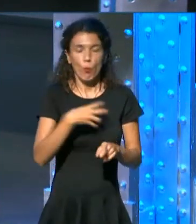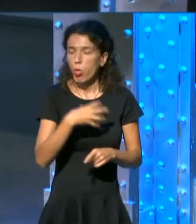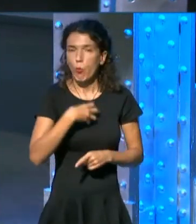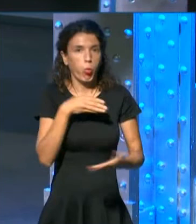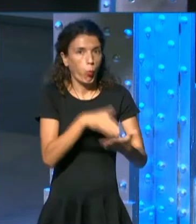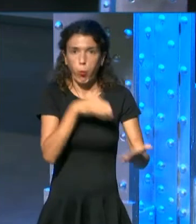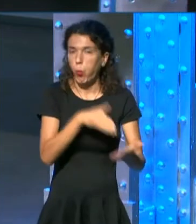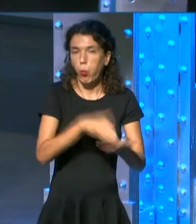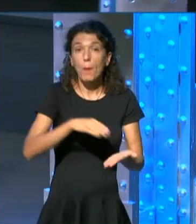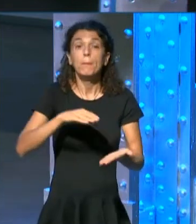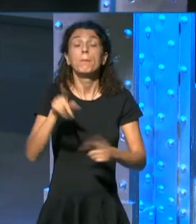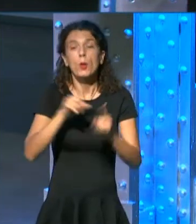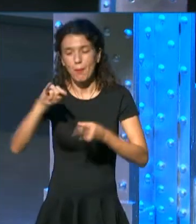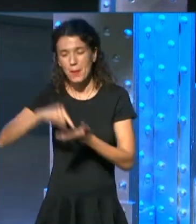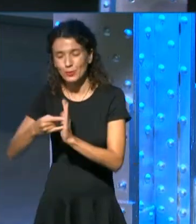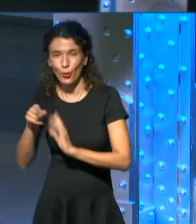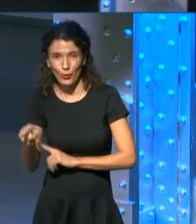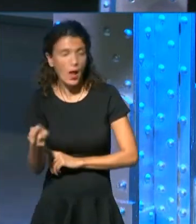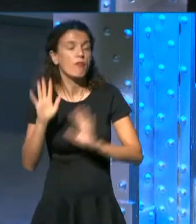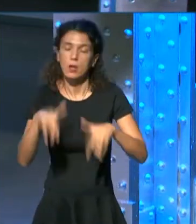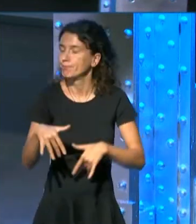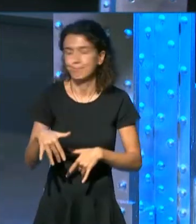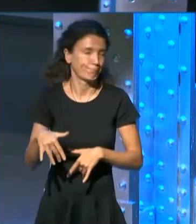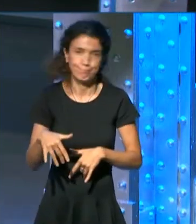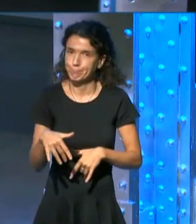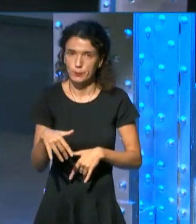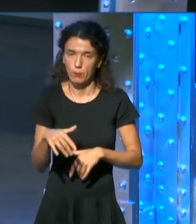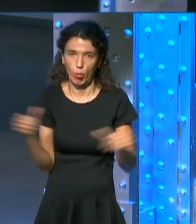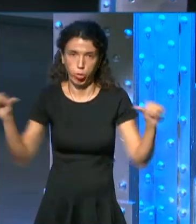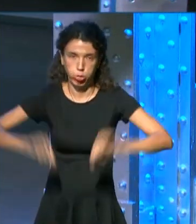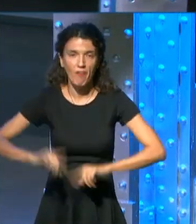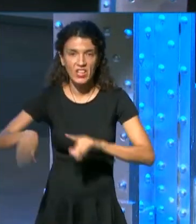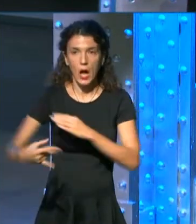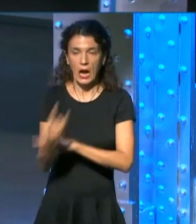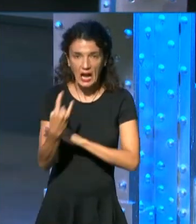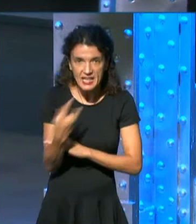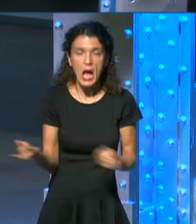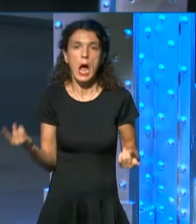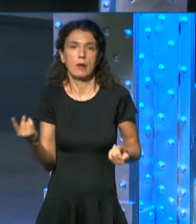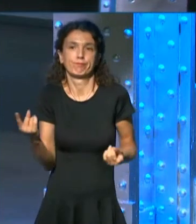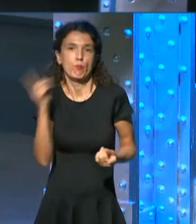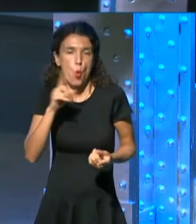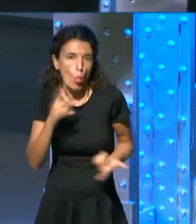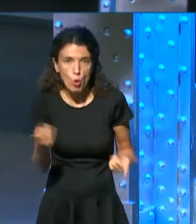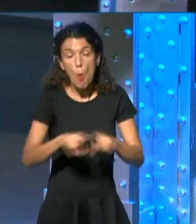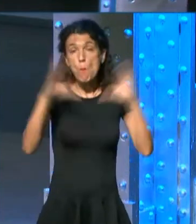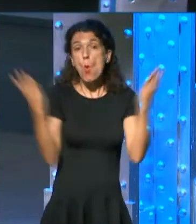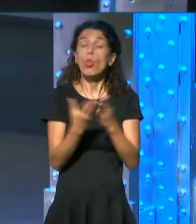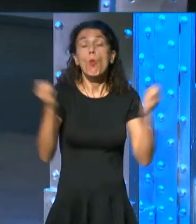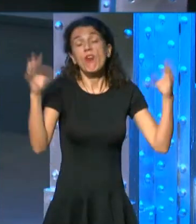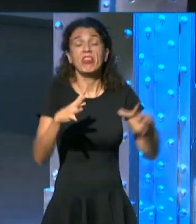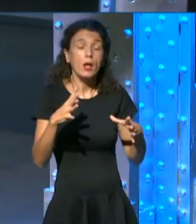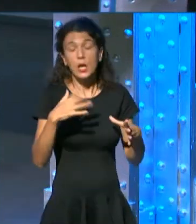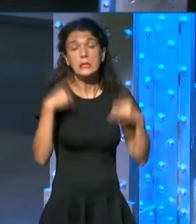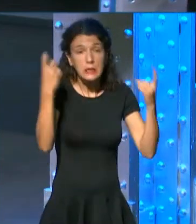problema, las metodologías no fallan, ¿vale? Era un desastre, me habían engañado, me habían vendido humo en el mundo de fantasía y aquello